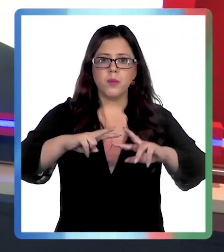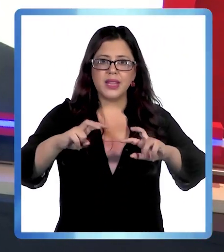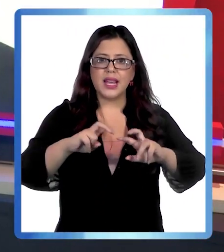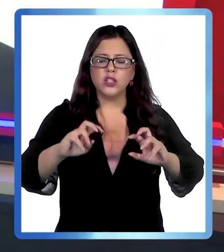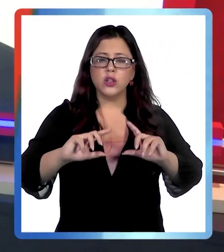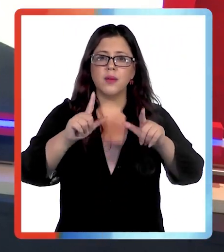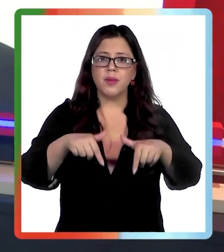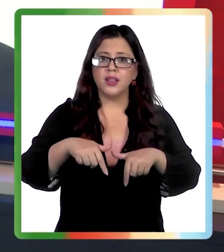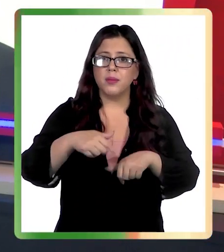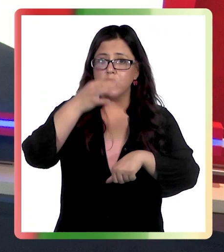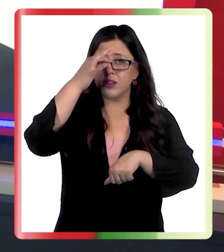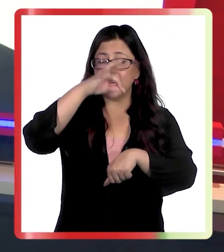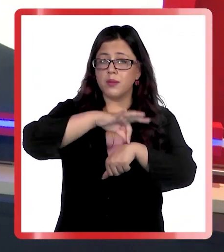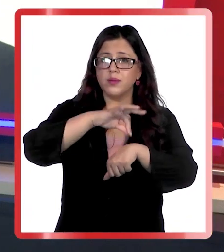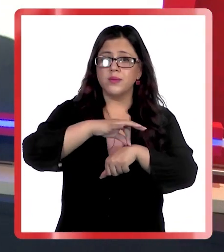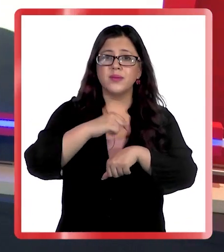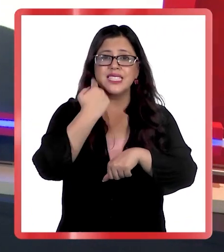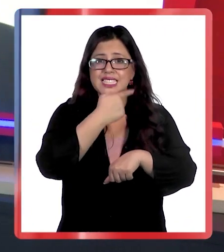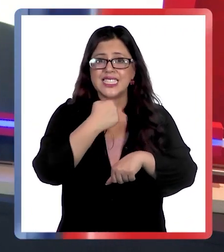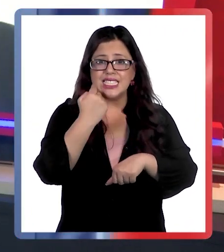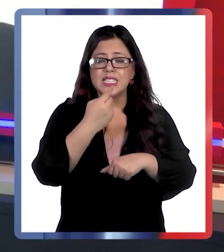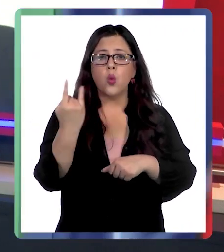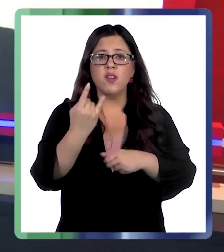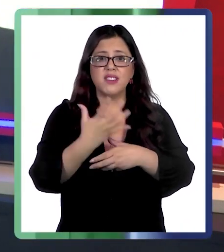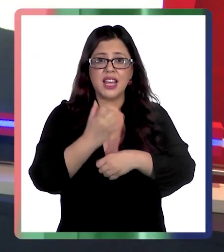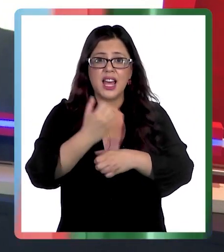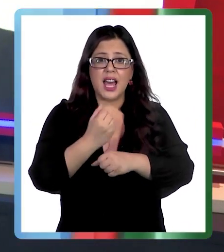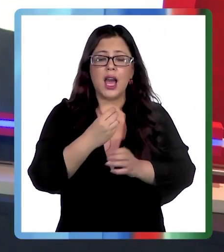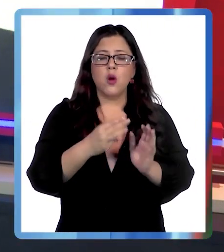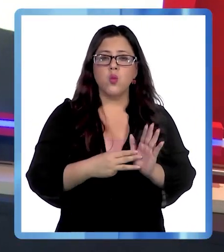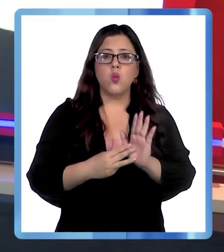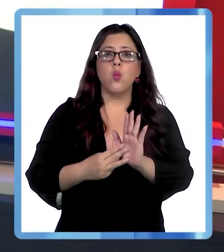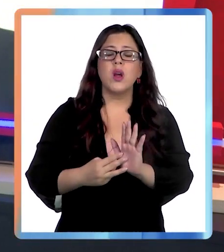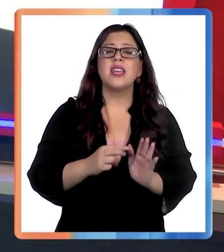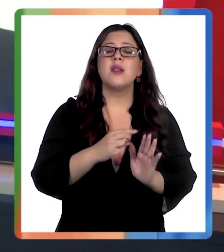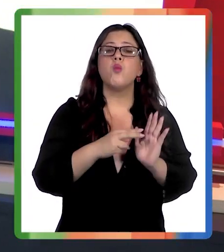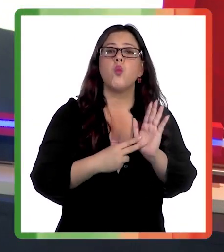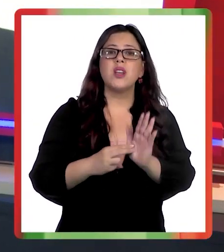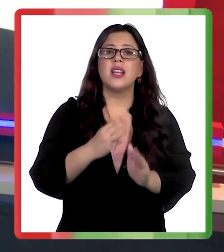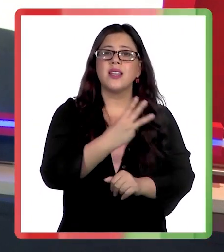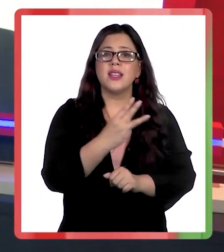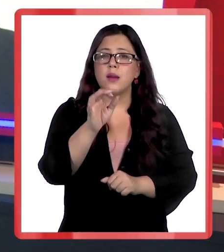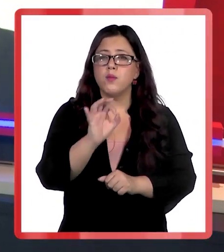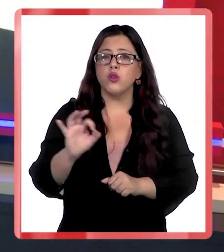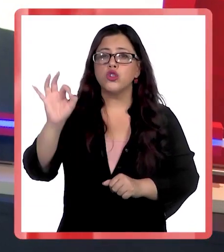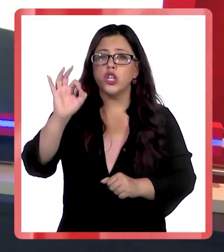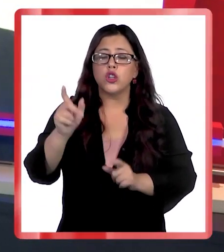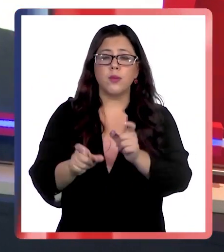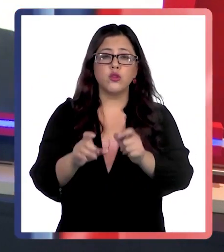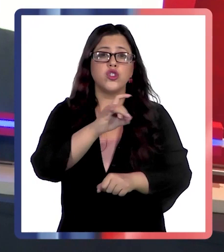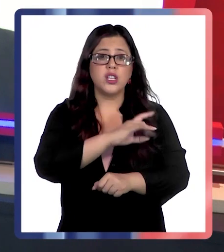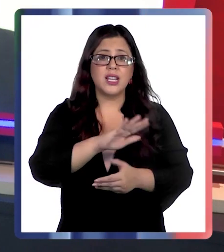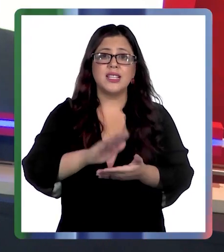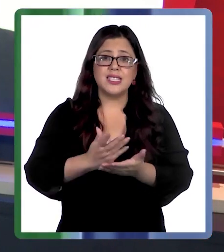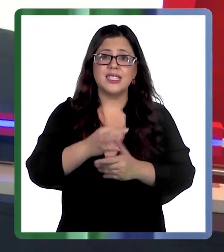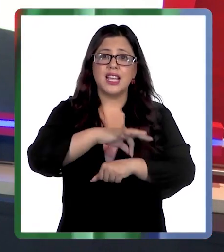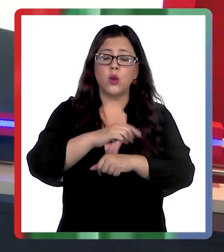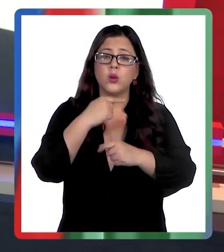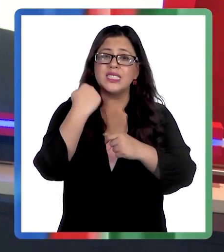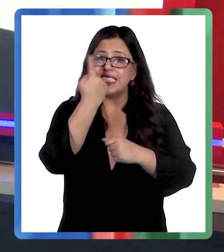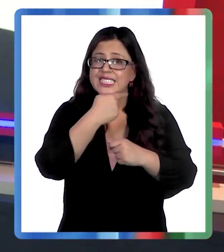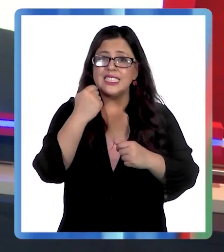interesante un estudio de la facultad de odontología de la Universidad de los Andes se mostró que el 33 de los chilenos considera que su salud bucal